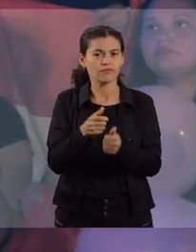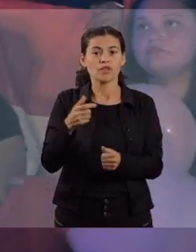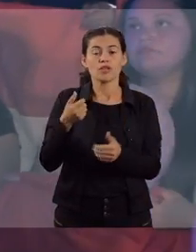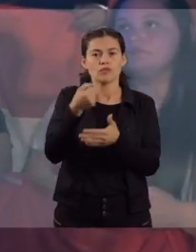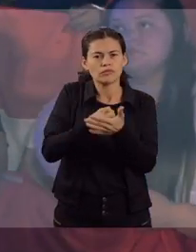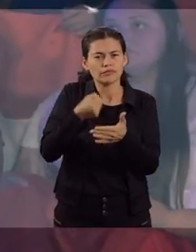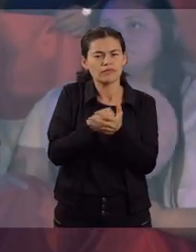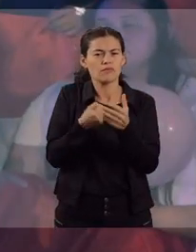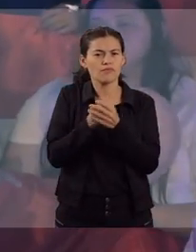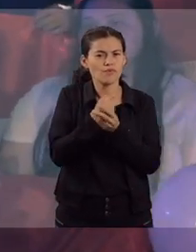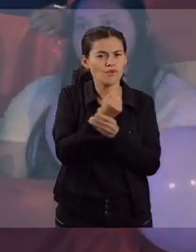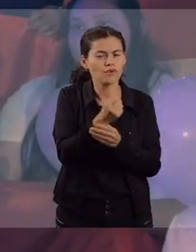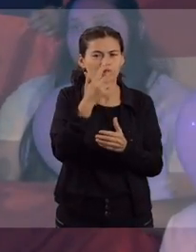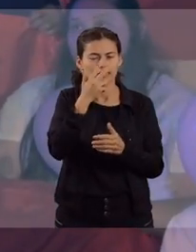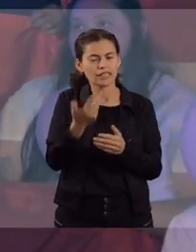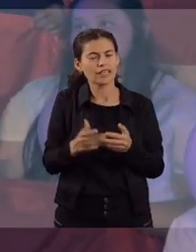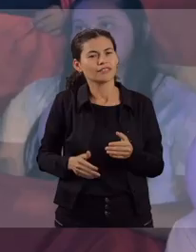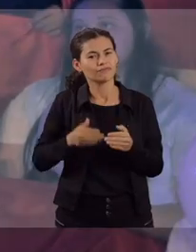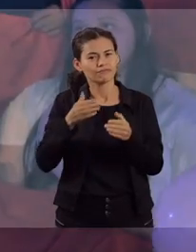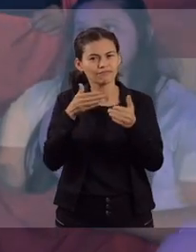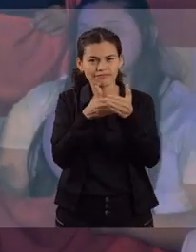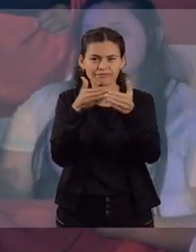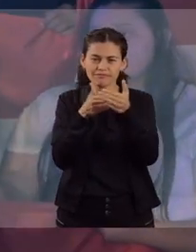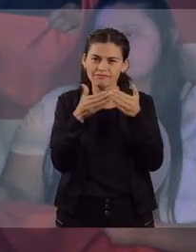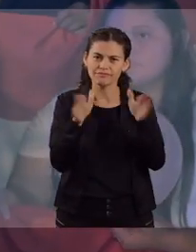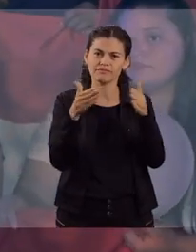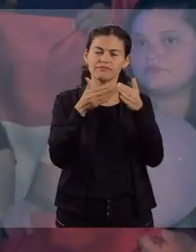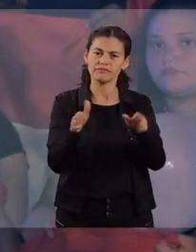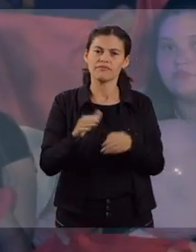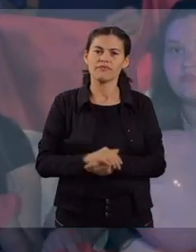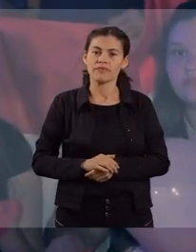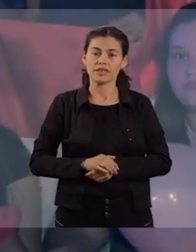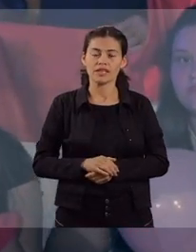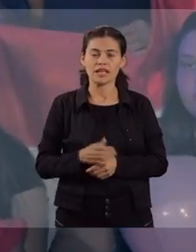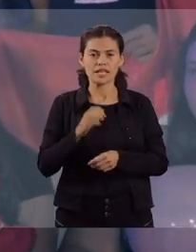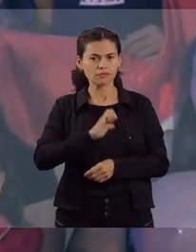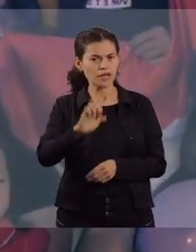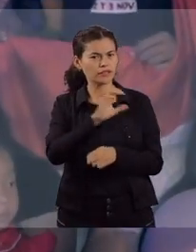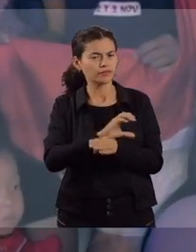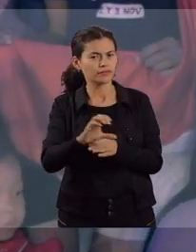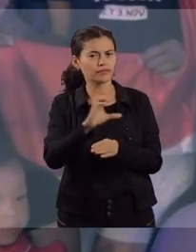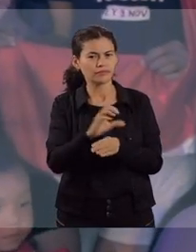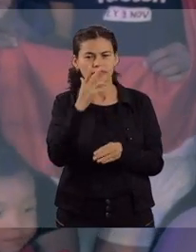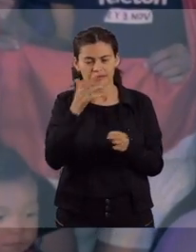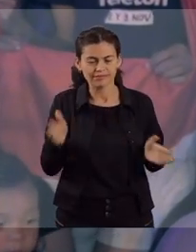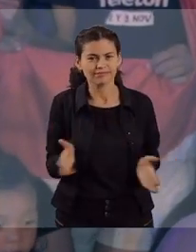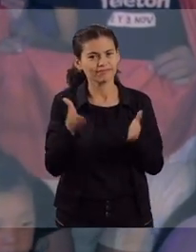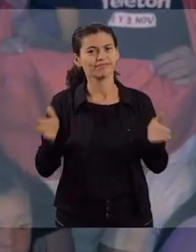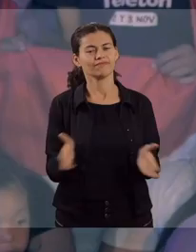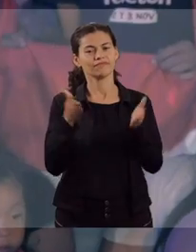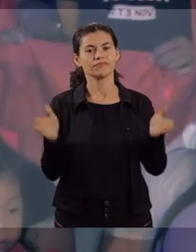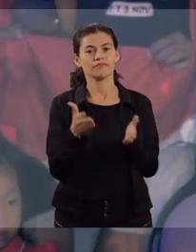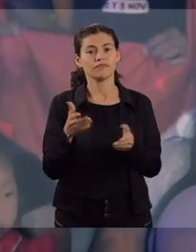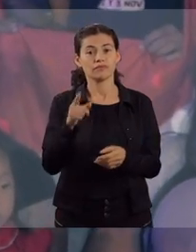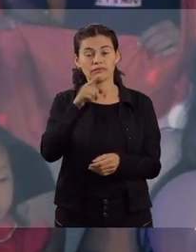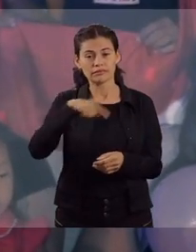luchas diarias para salir adelante con dignidad y sin perder ni un solo minuto la esperanza. Estamos aquí para alentarte, para decirte que